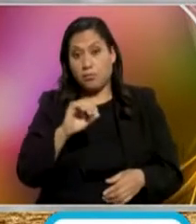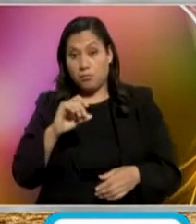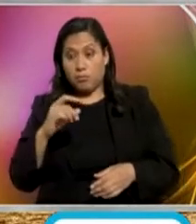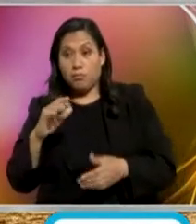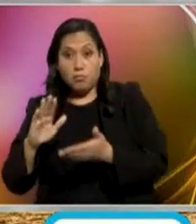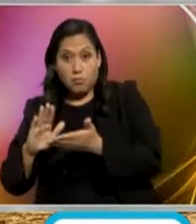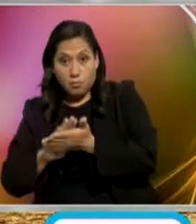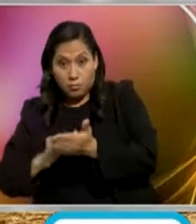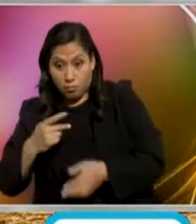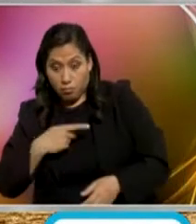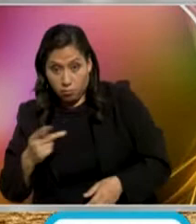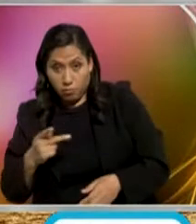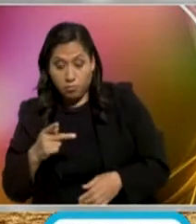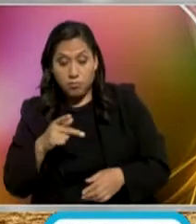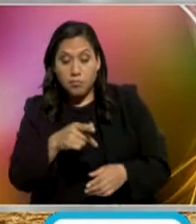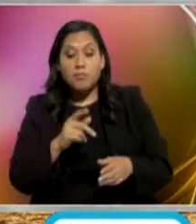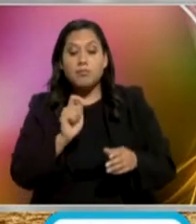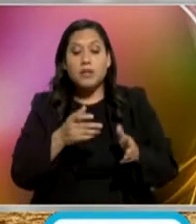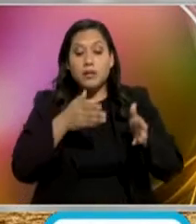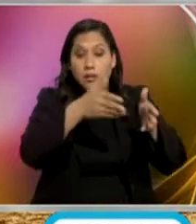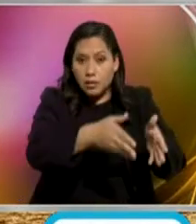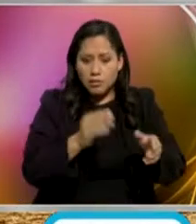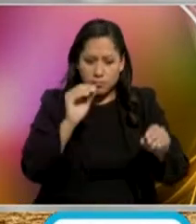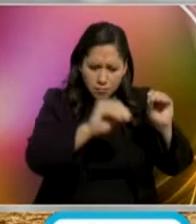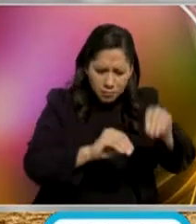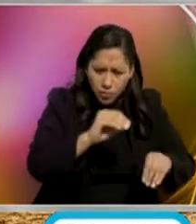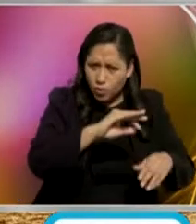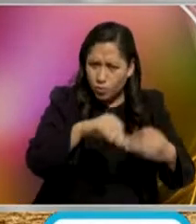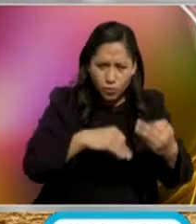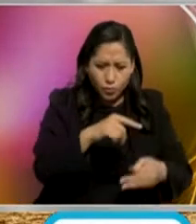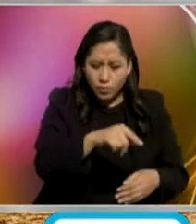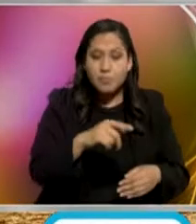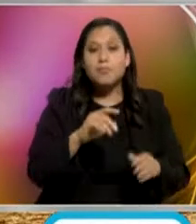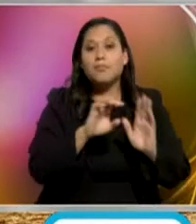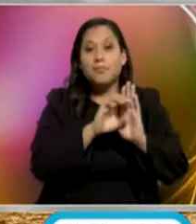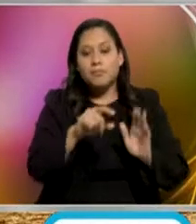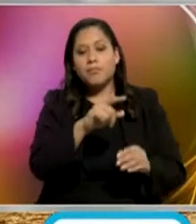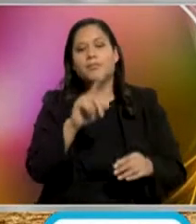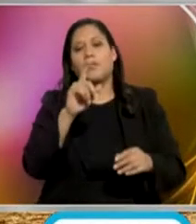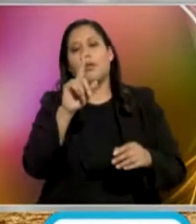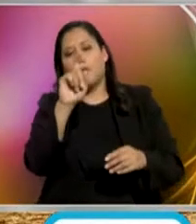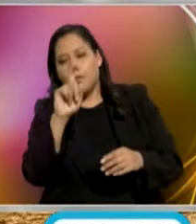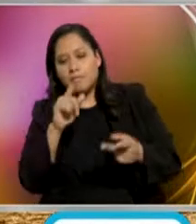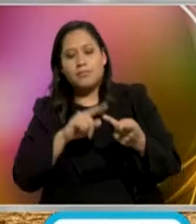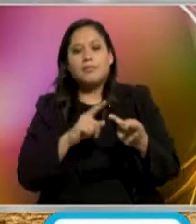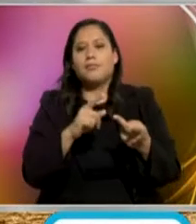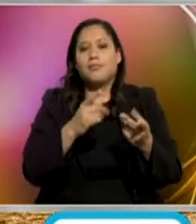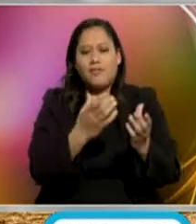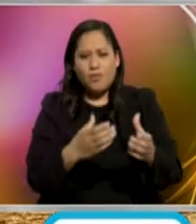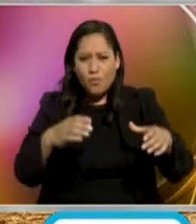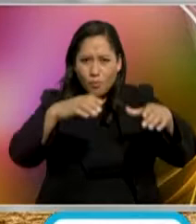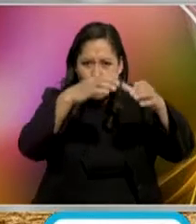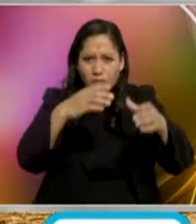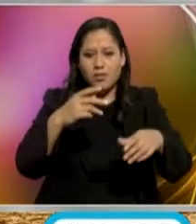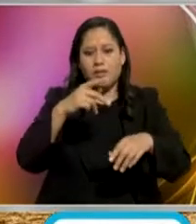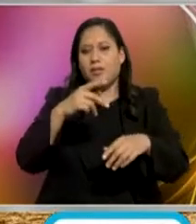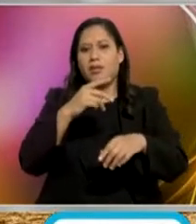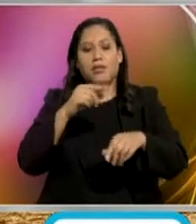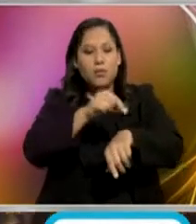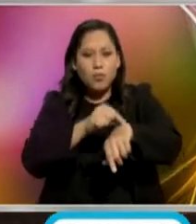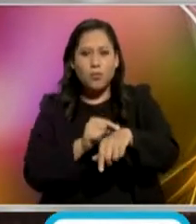nomás te mandaban con órganos, echaban pues a varios sirvientes, te ponían así como todo tu ajuar, joyas, ropa, joyas y